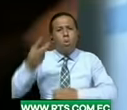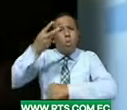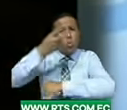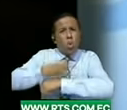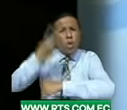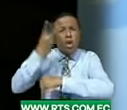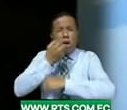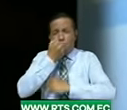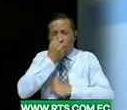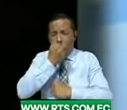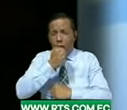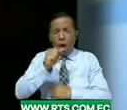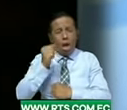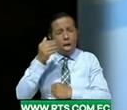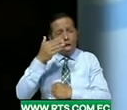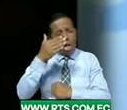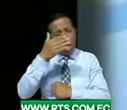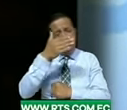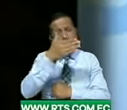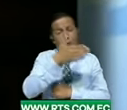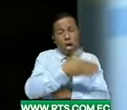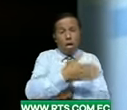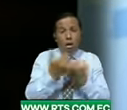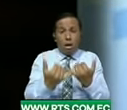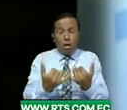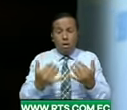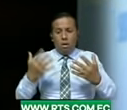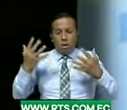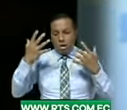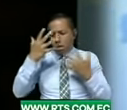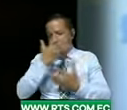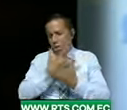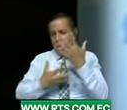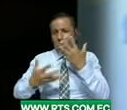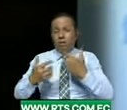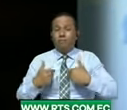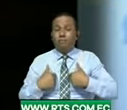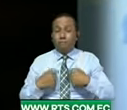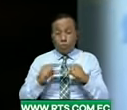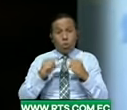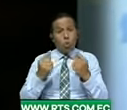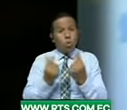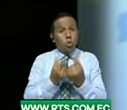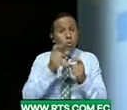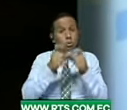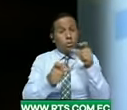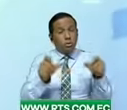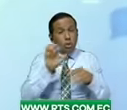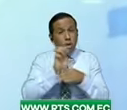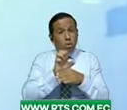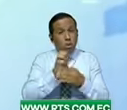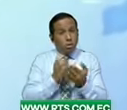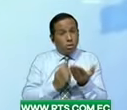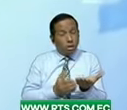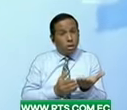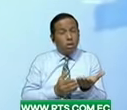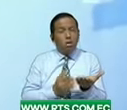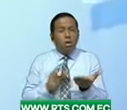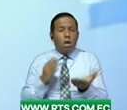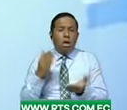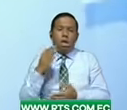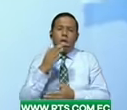2 días viajando entero. Bueno, estamos en un colapso total. Para este grupo de ecuatorianos, el trayecto hacia